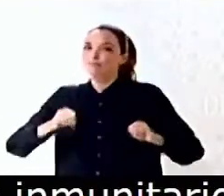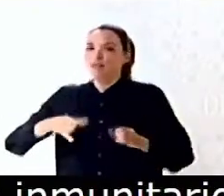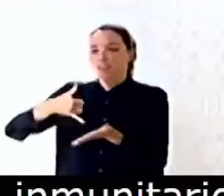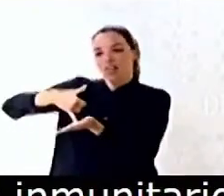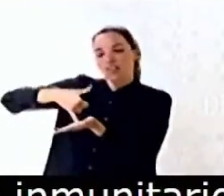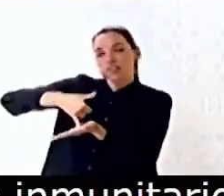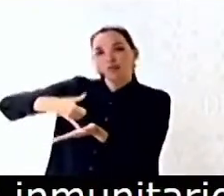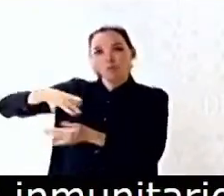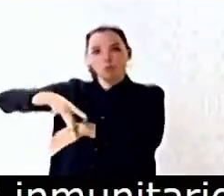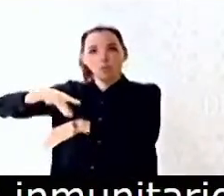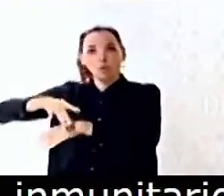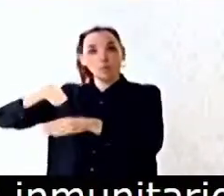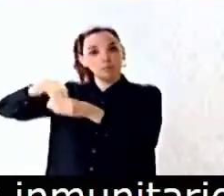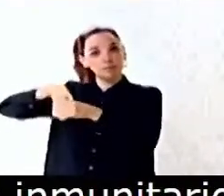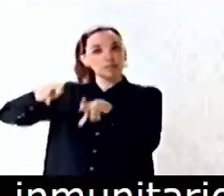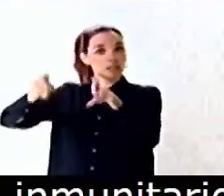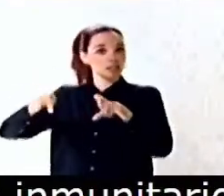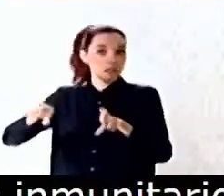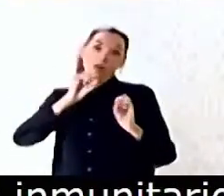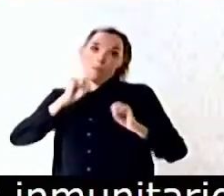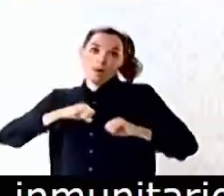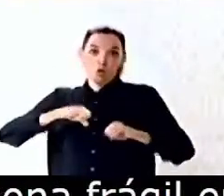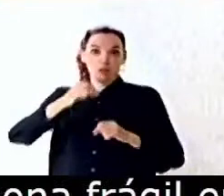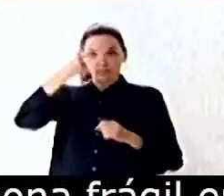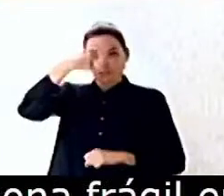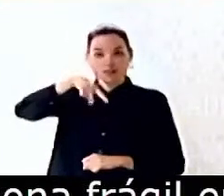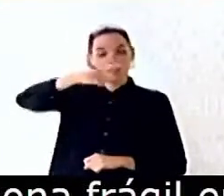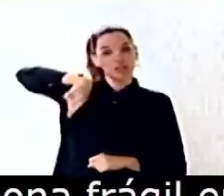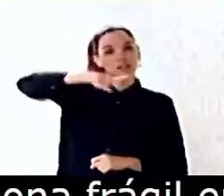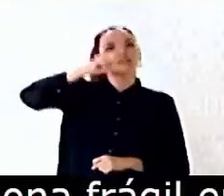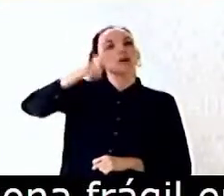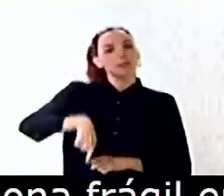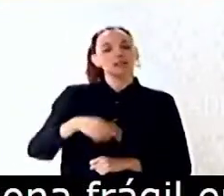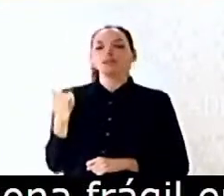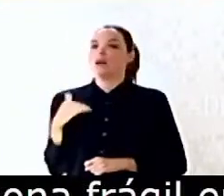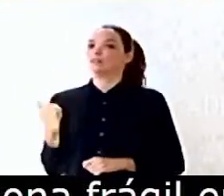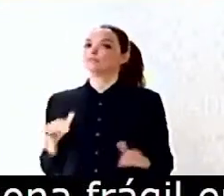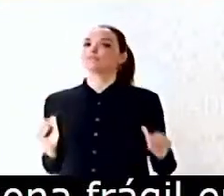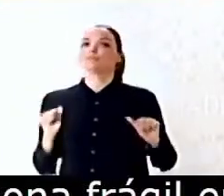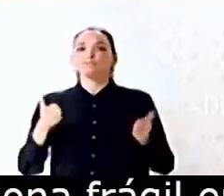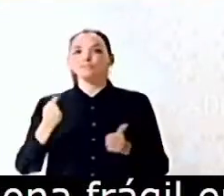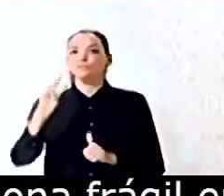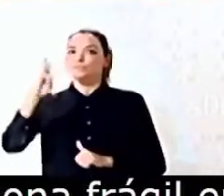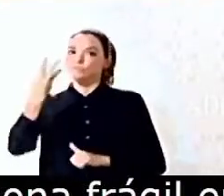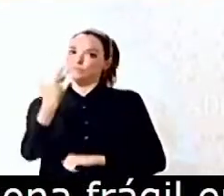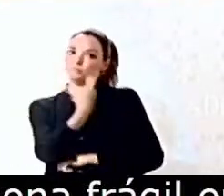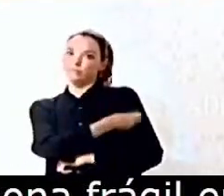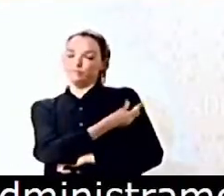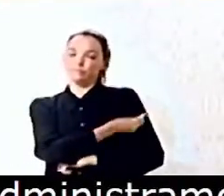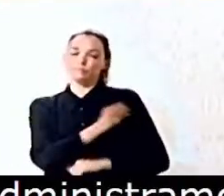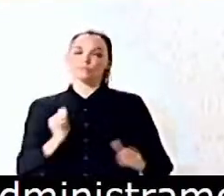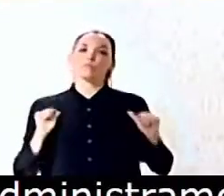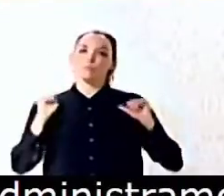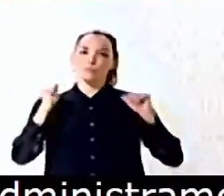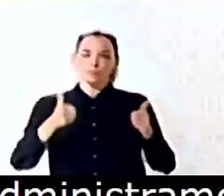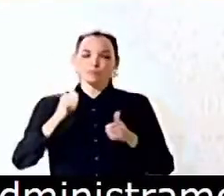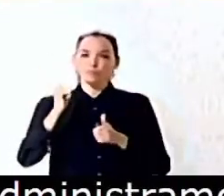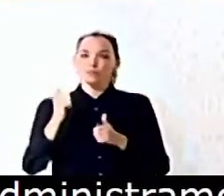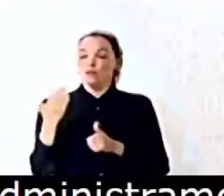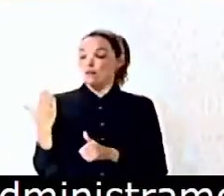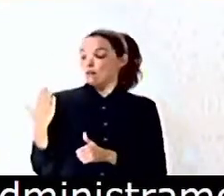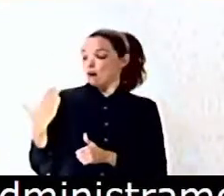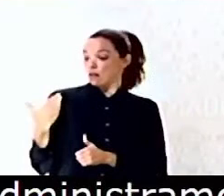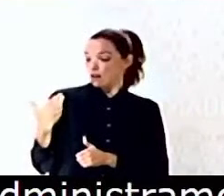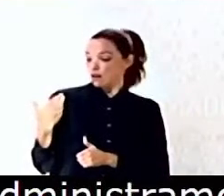dentro de las residencias de mayores, que saben ustedes que también le estamos administrando ya la tercera dosis de vacuna y que hasta el día de